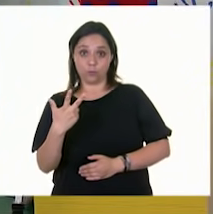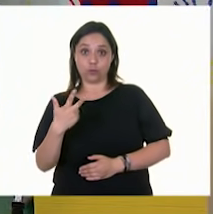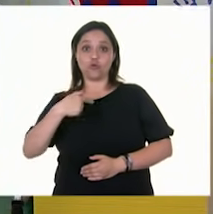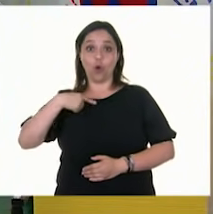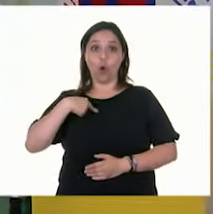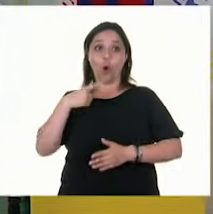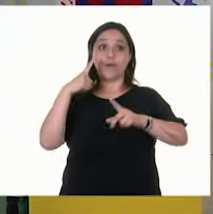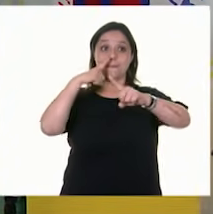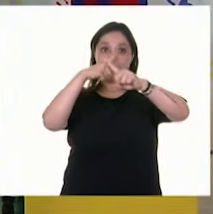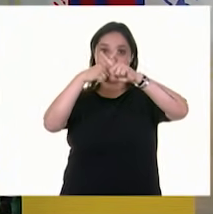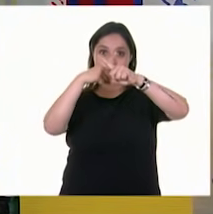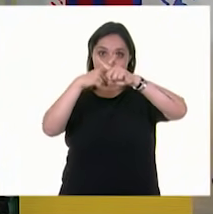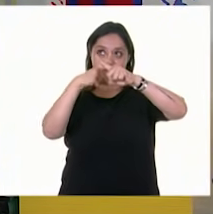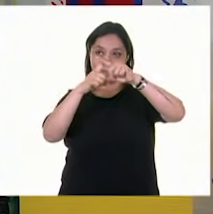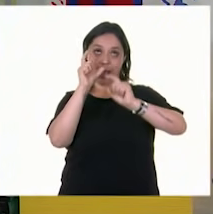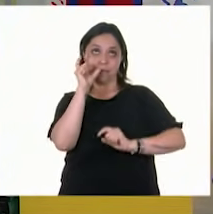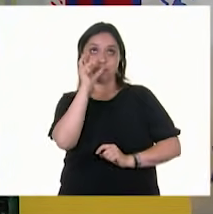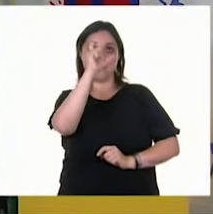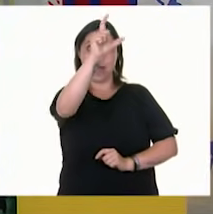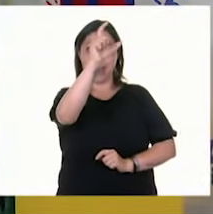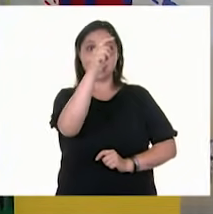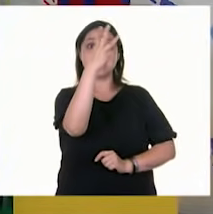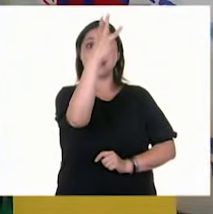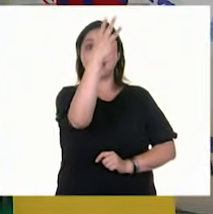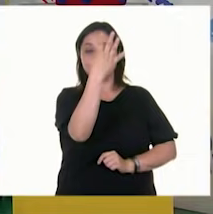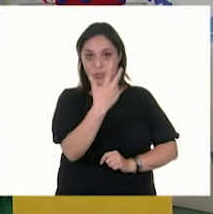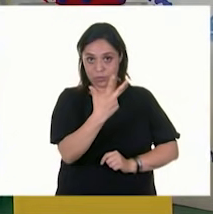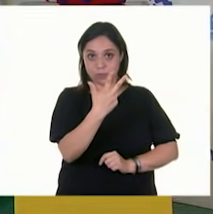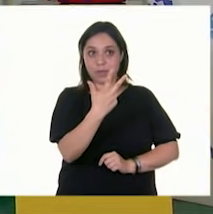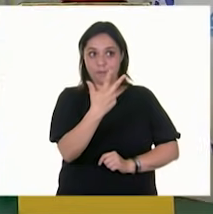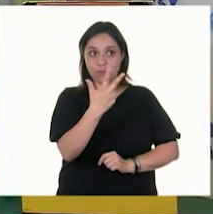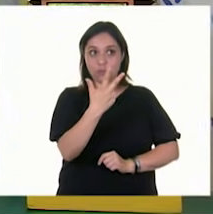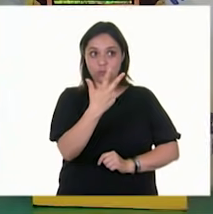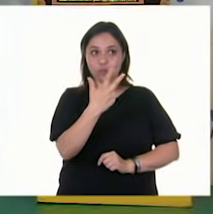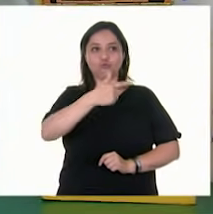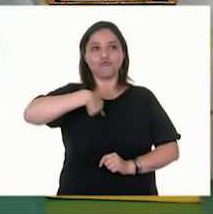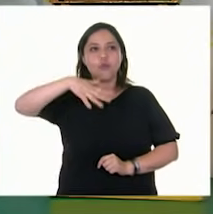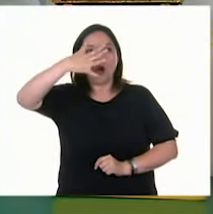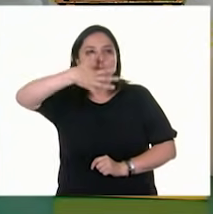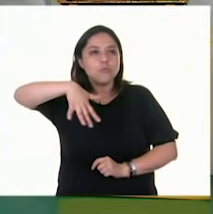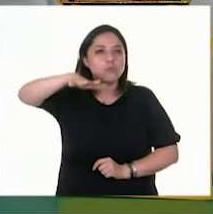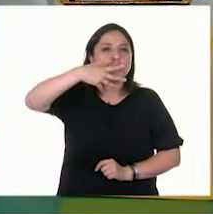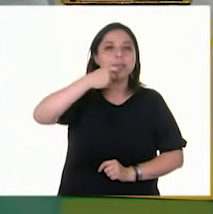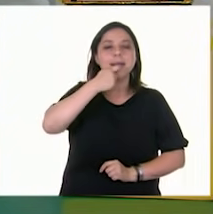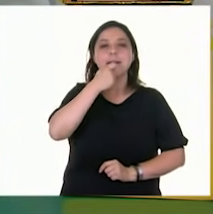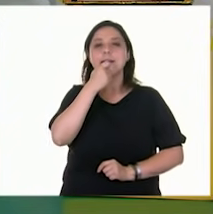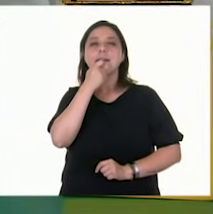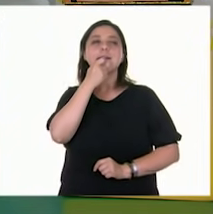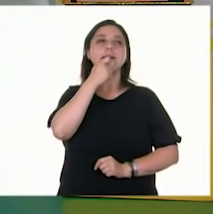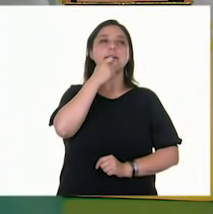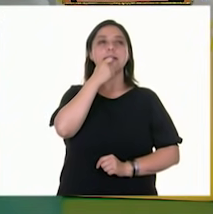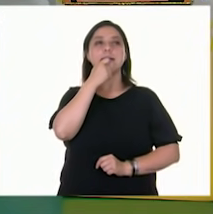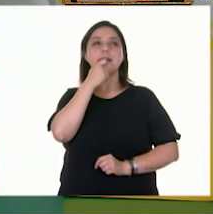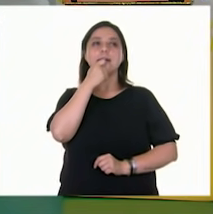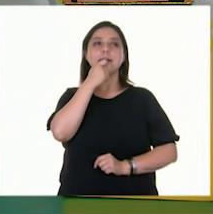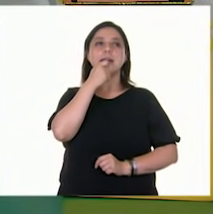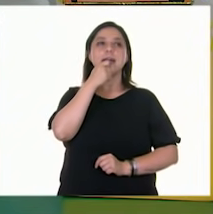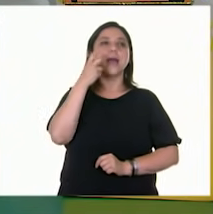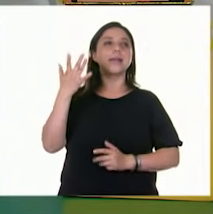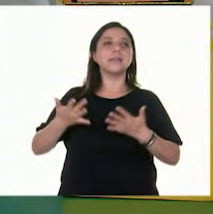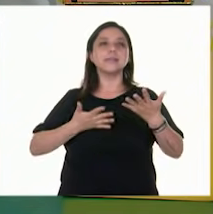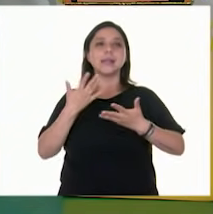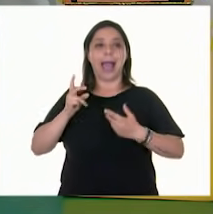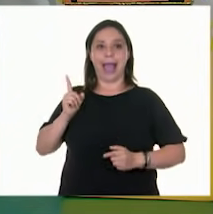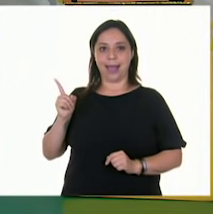tache en la fracción que diga 3/8. Obviamente, yo tengo que buscarla y digo, ok, mi fracción que dice 3/8